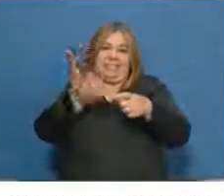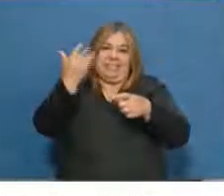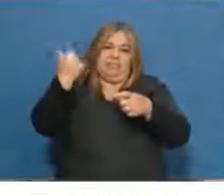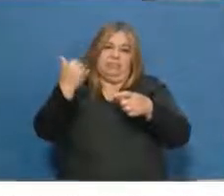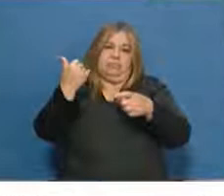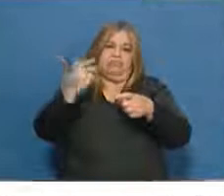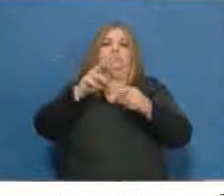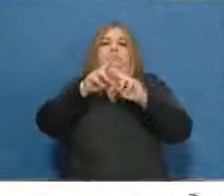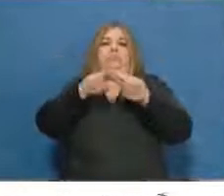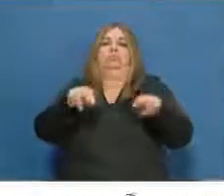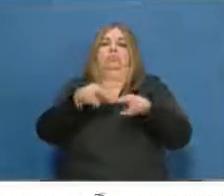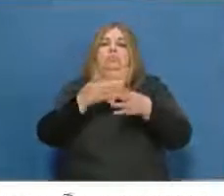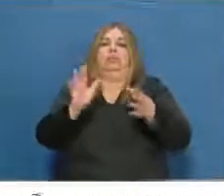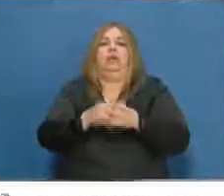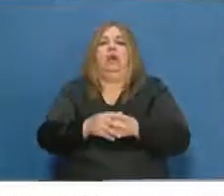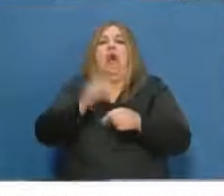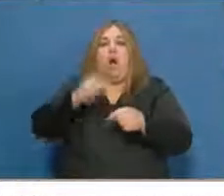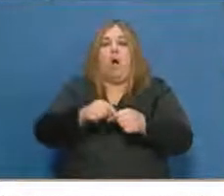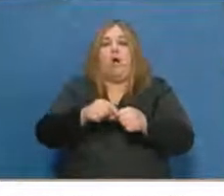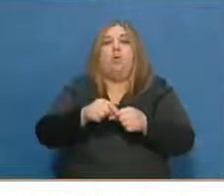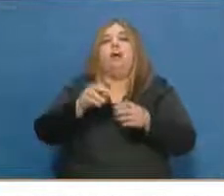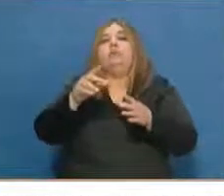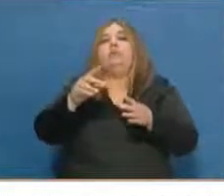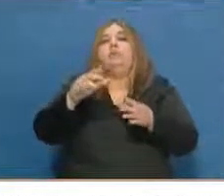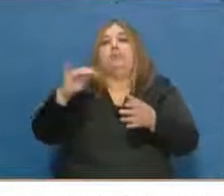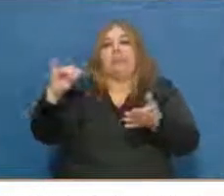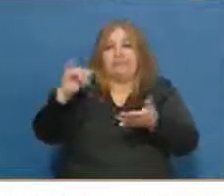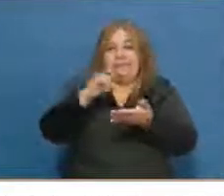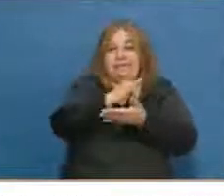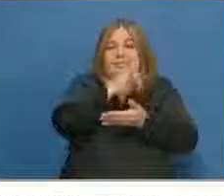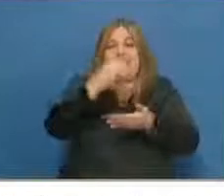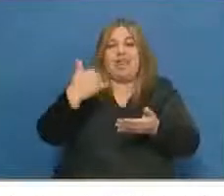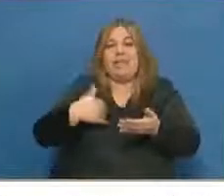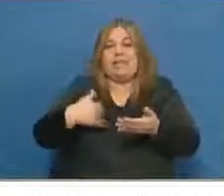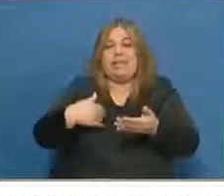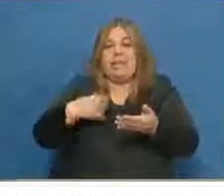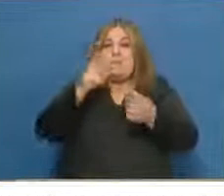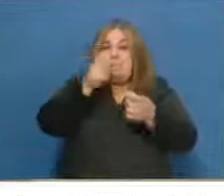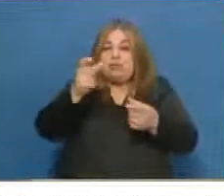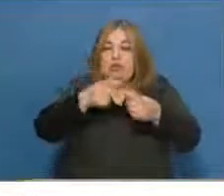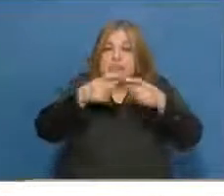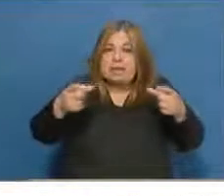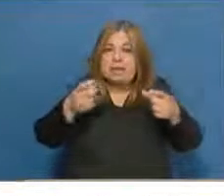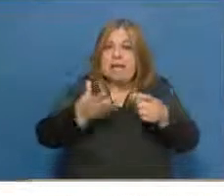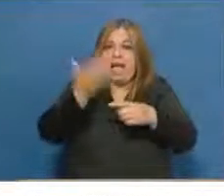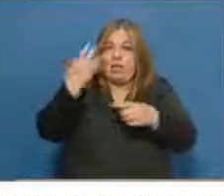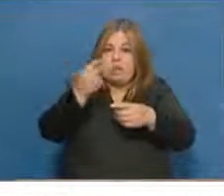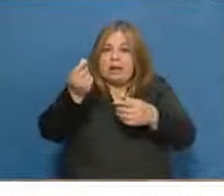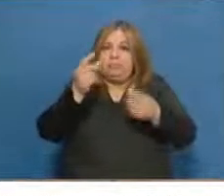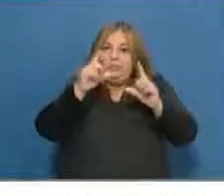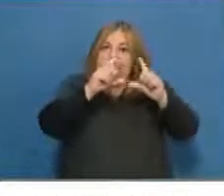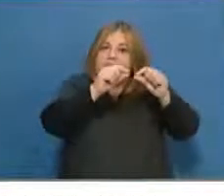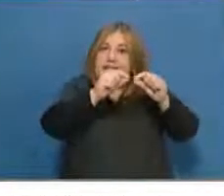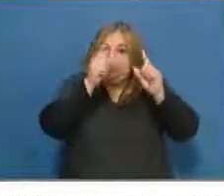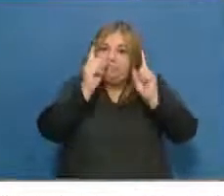está confirmando los itinerarios para aquellos que habían comprado pasajes para esas fechas. Obviamente, lo que están haciendo aquellos que cuentan